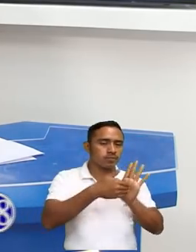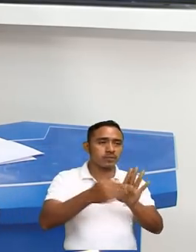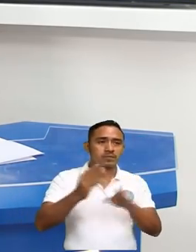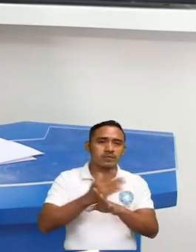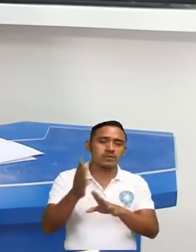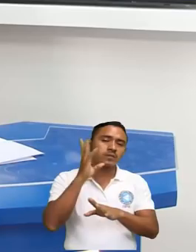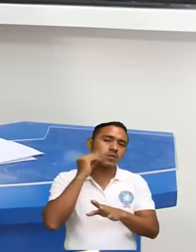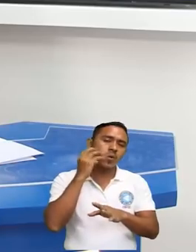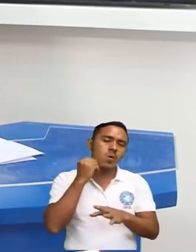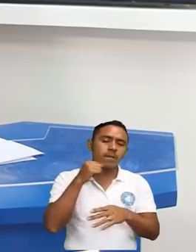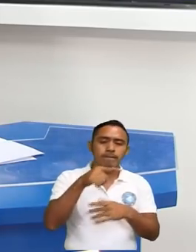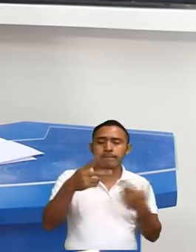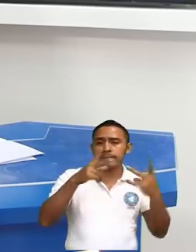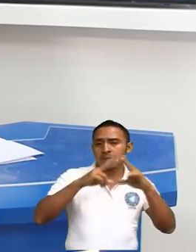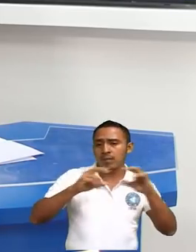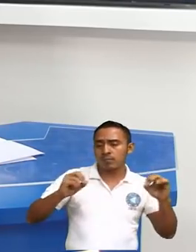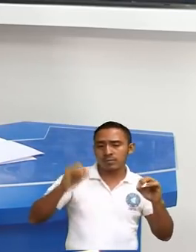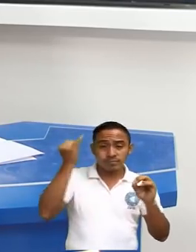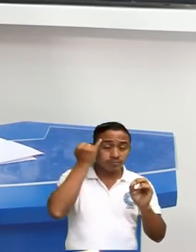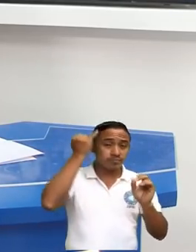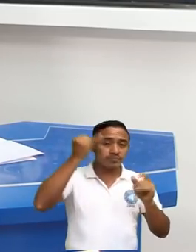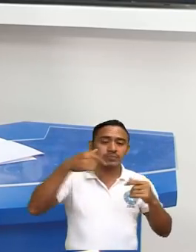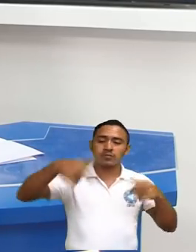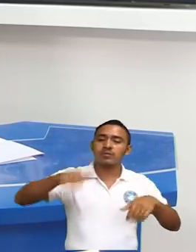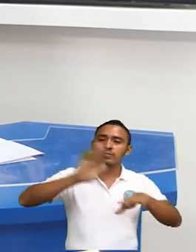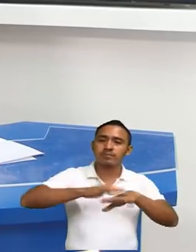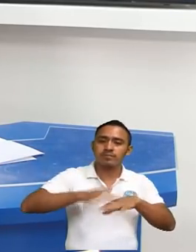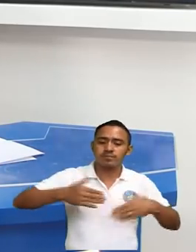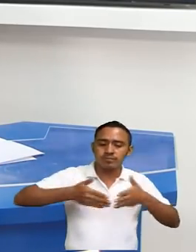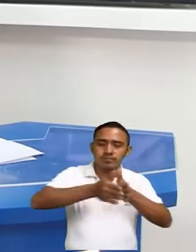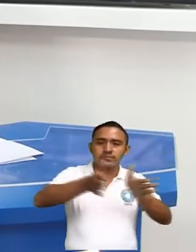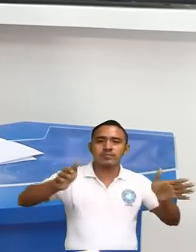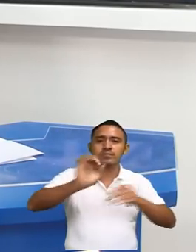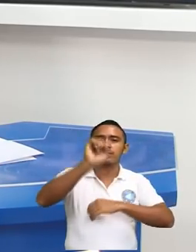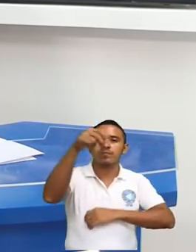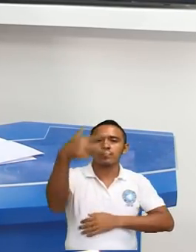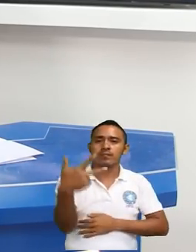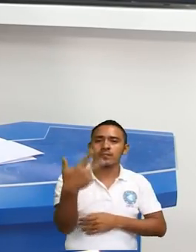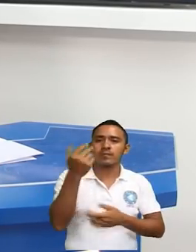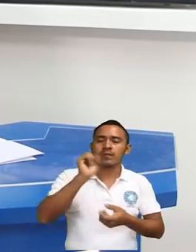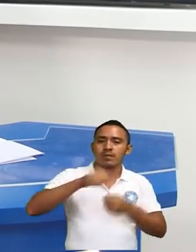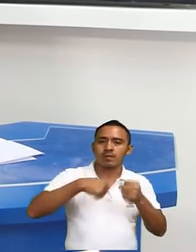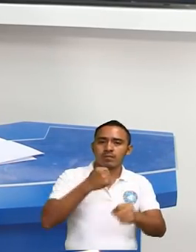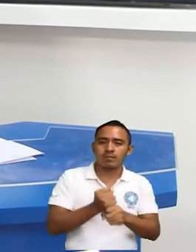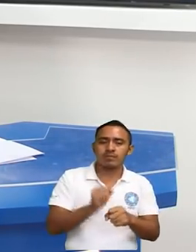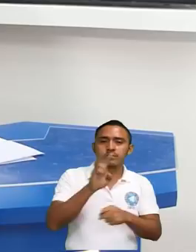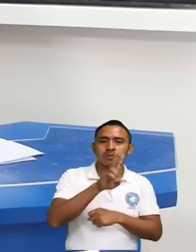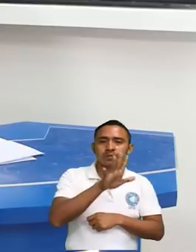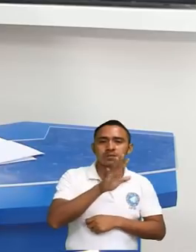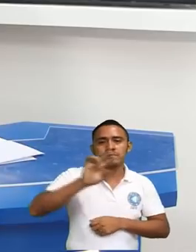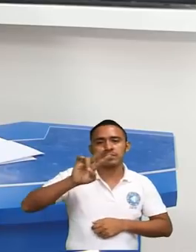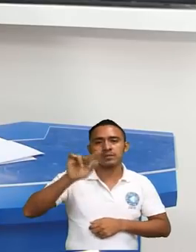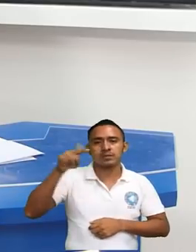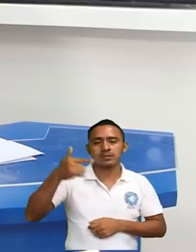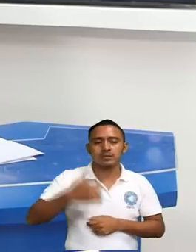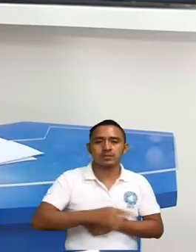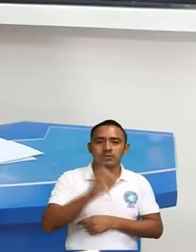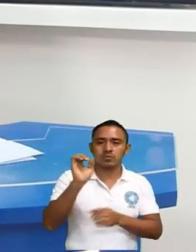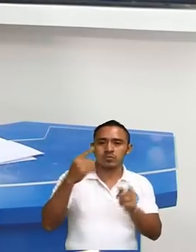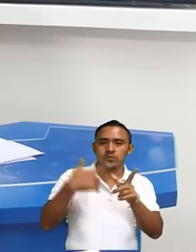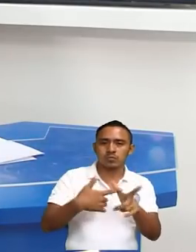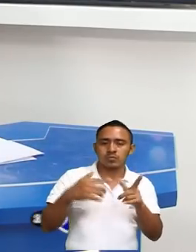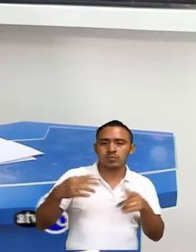talentos nicaragüenses y al respecto abre convocatorias para su octava edición a realizarse del 25 al 27 de octubre próximo.